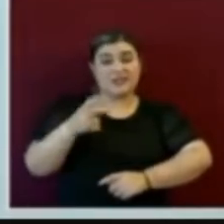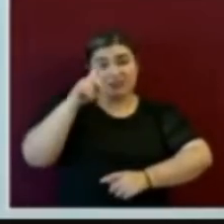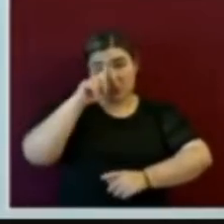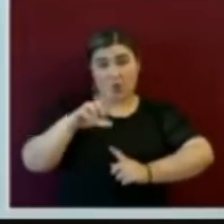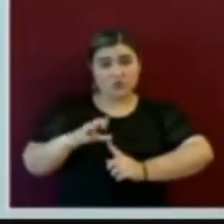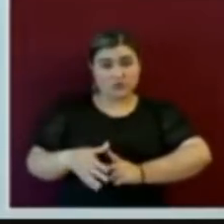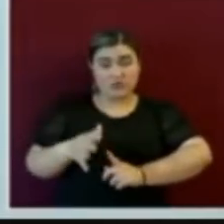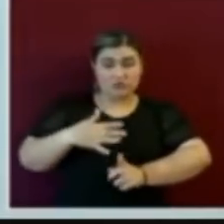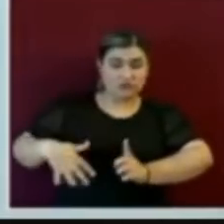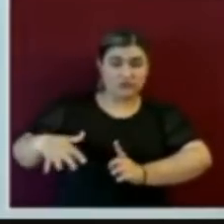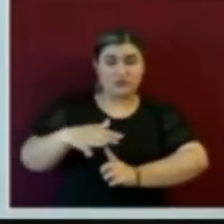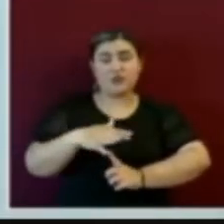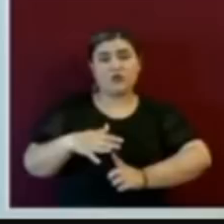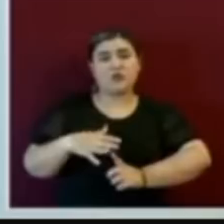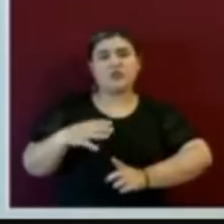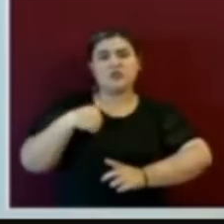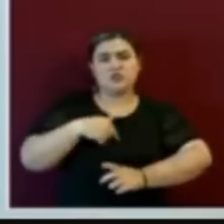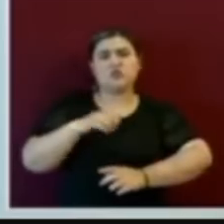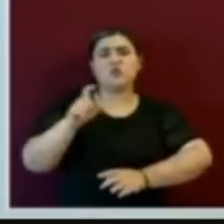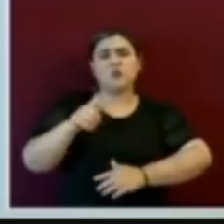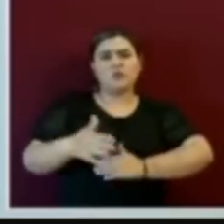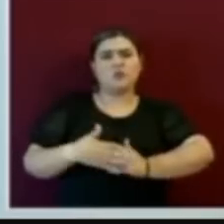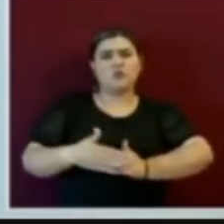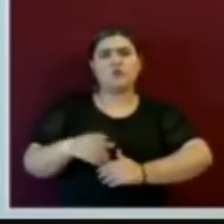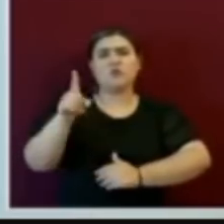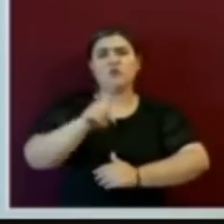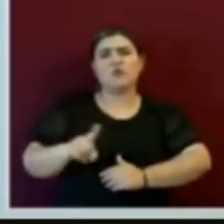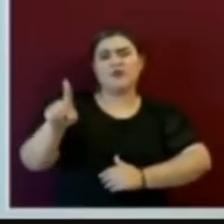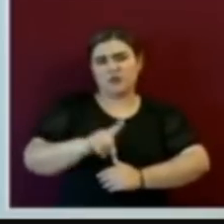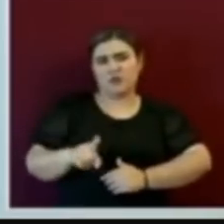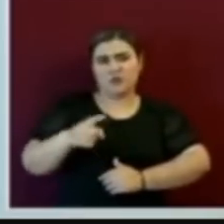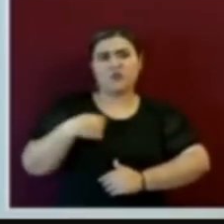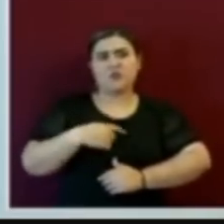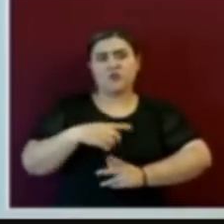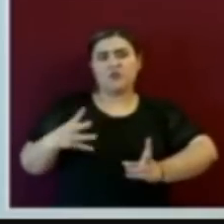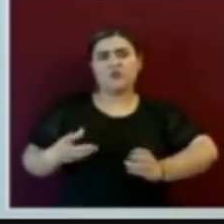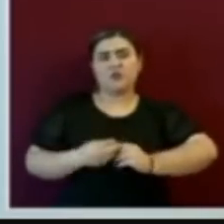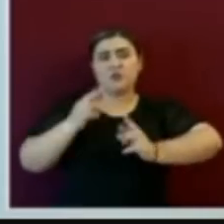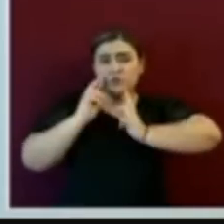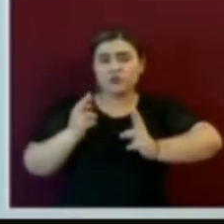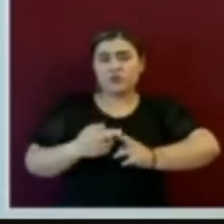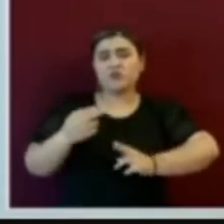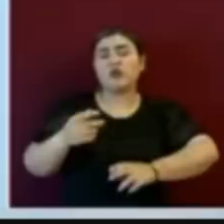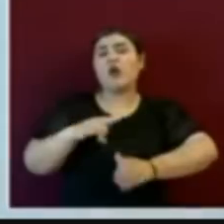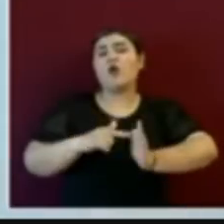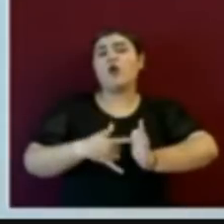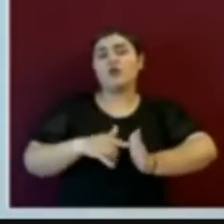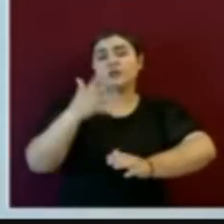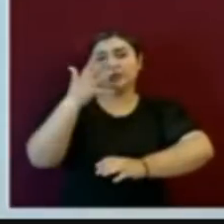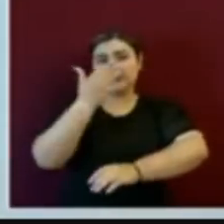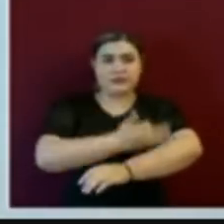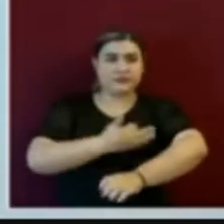el próximo domingo, lo convocamos para las 5 de la tarde, pero